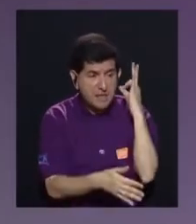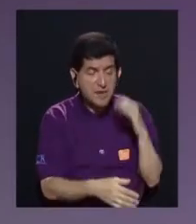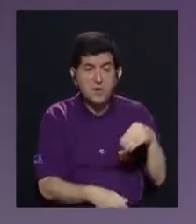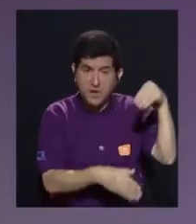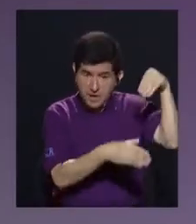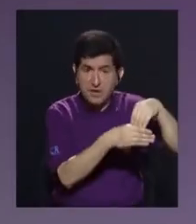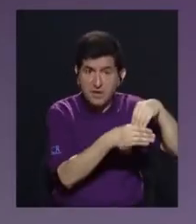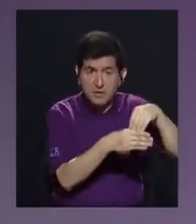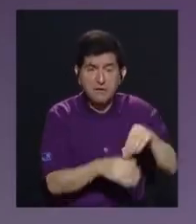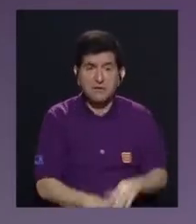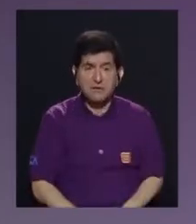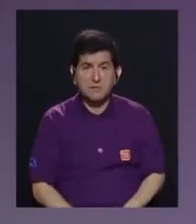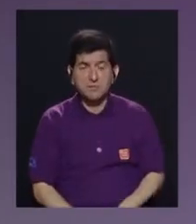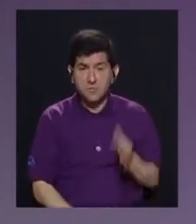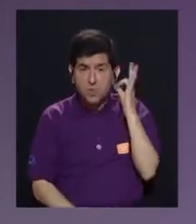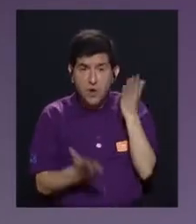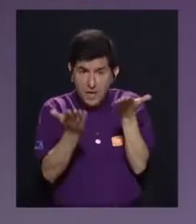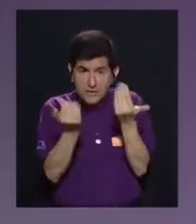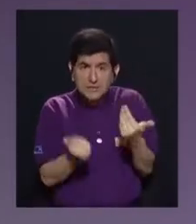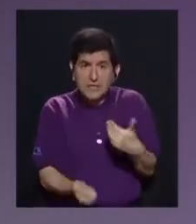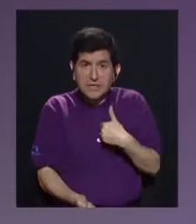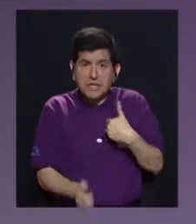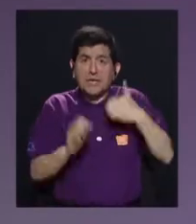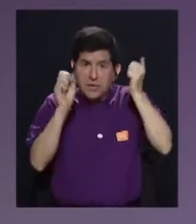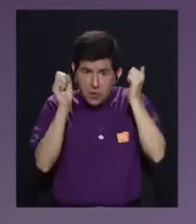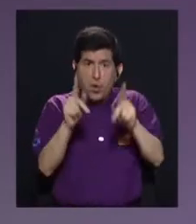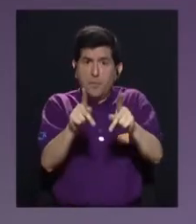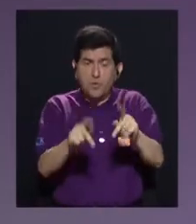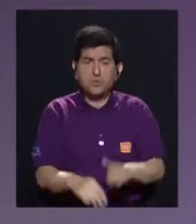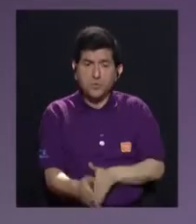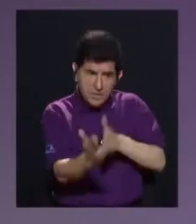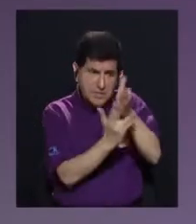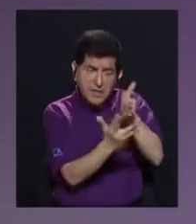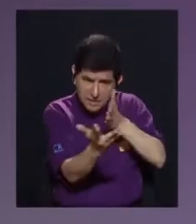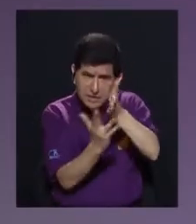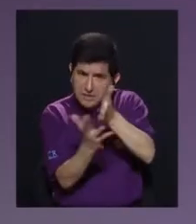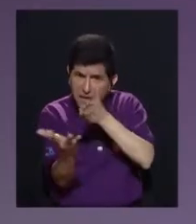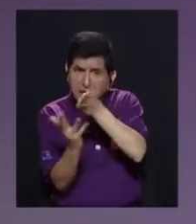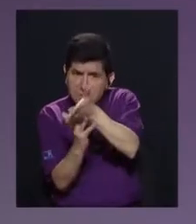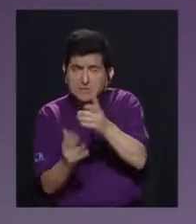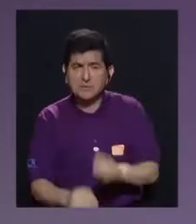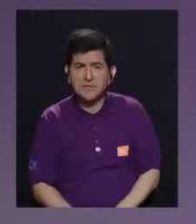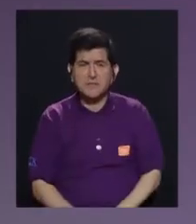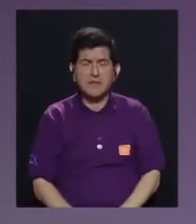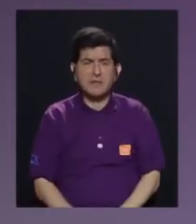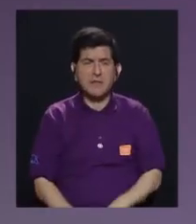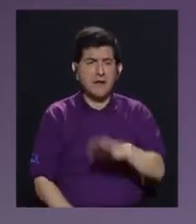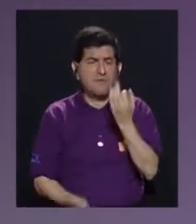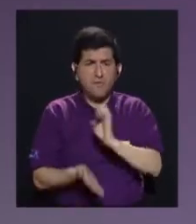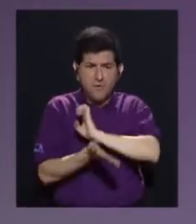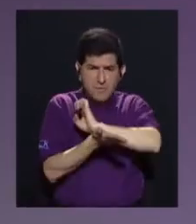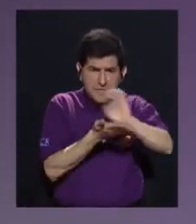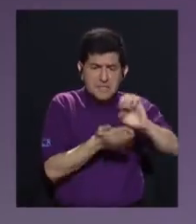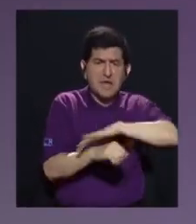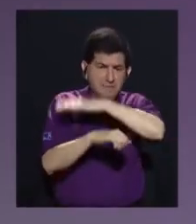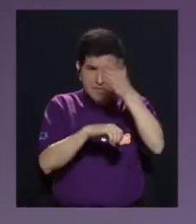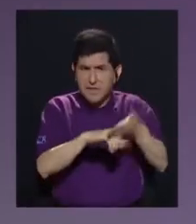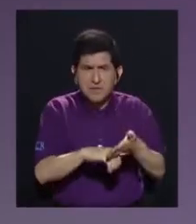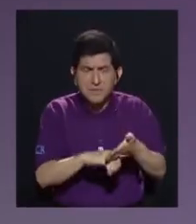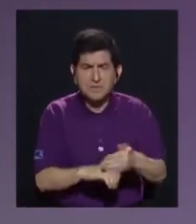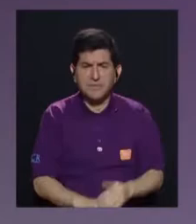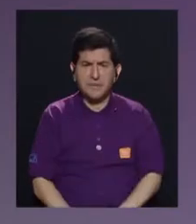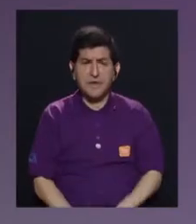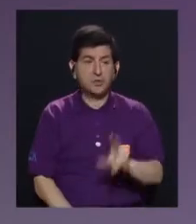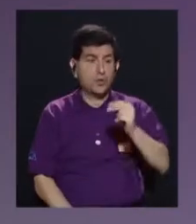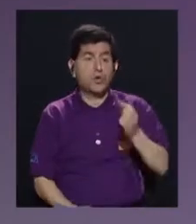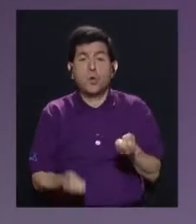las mujeres quieren tener la posibilidad de tener acceso a los métodos anticonceptivos para no tener para